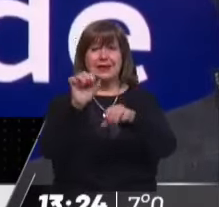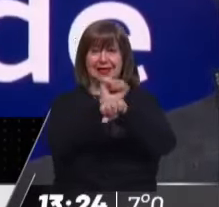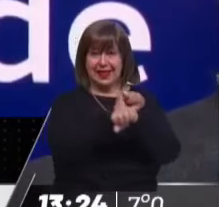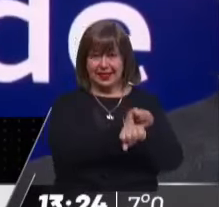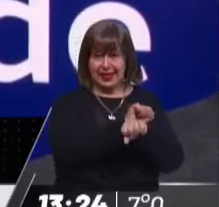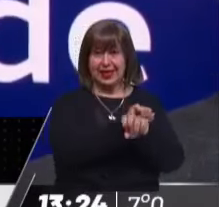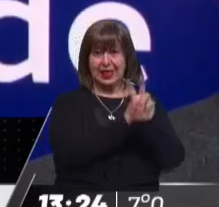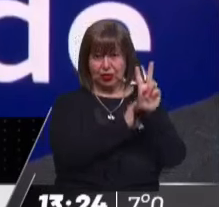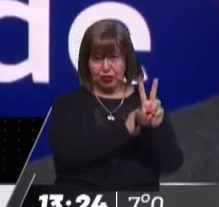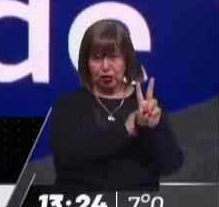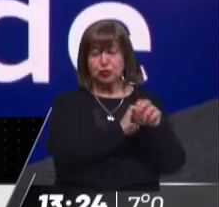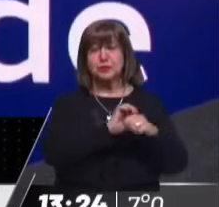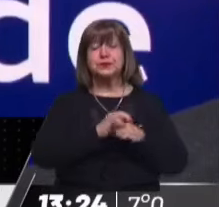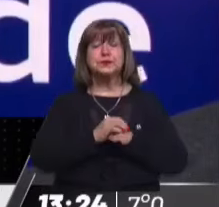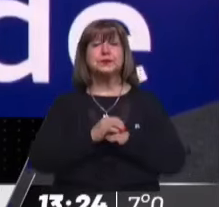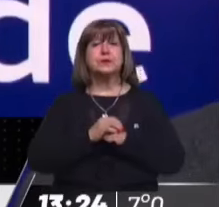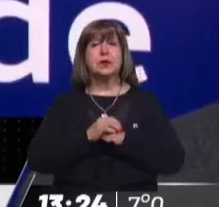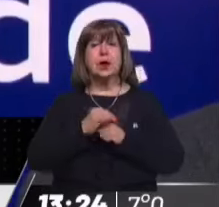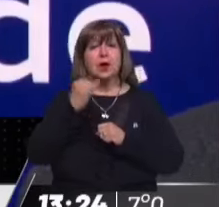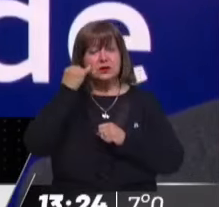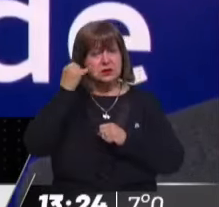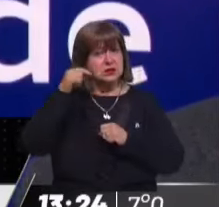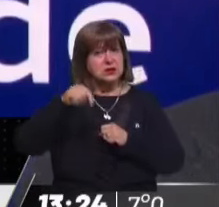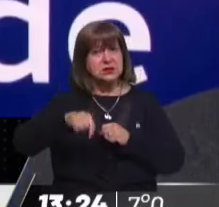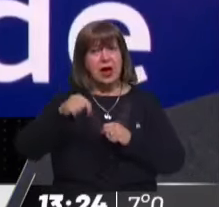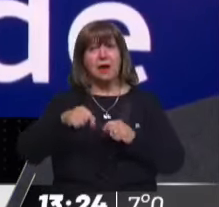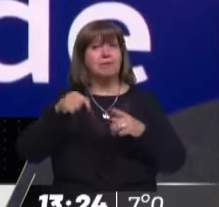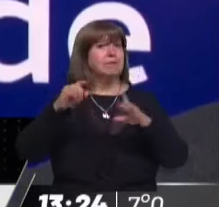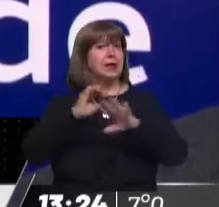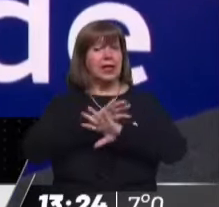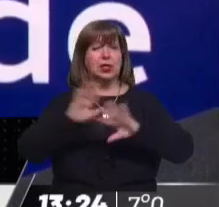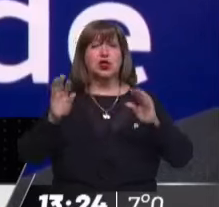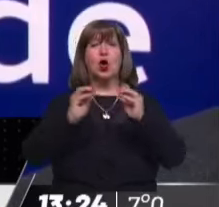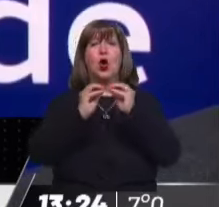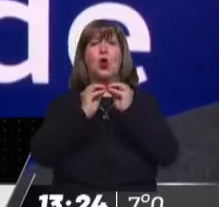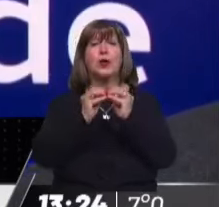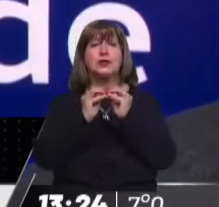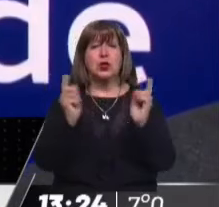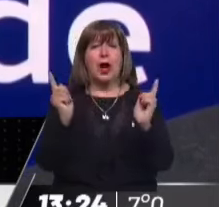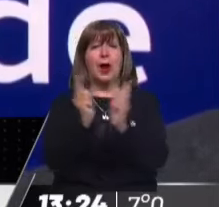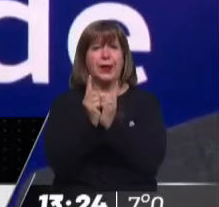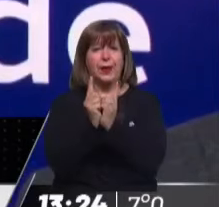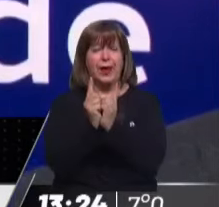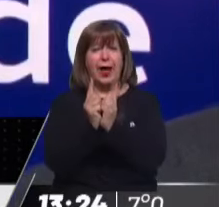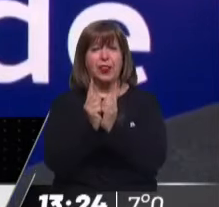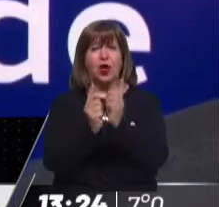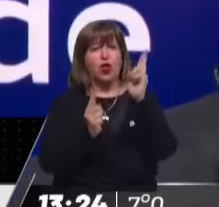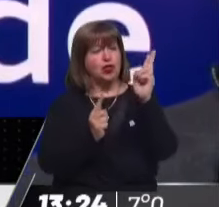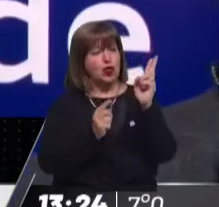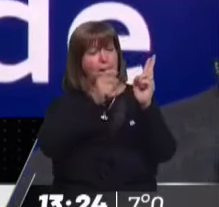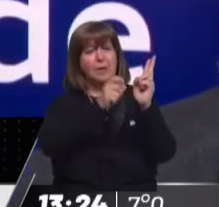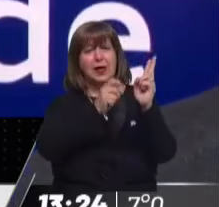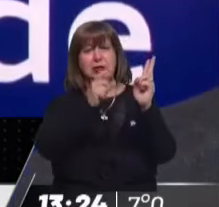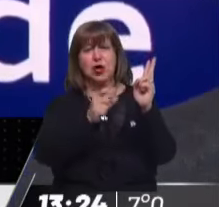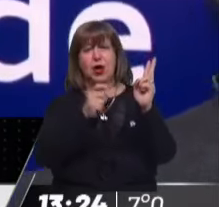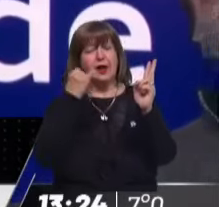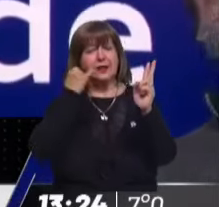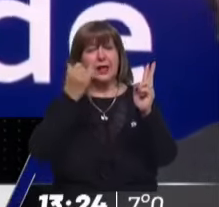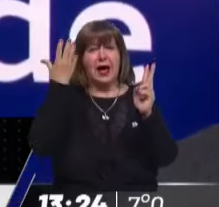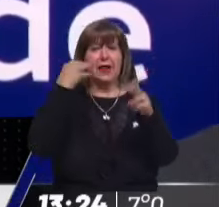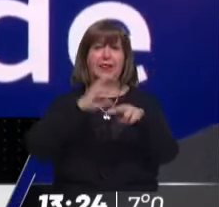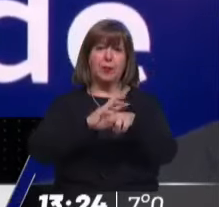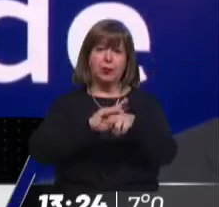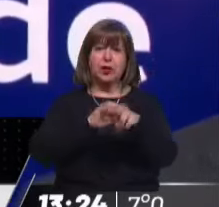altamente positivo. Se ha logrado la condena mediante un juicio abreviado de dos de estas personas imputadas que